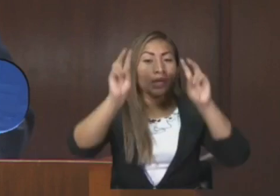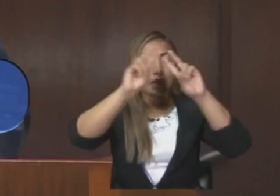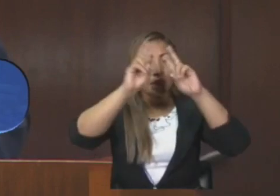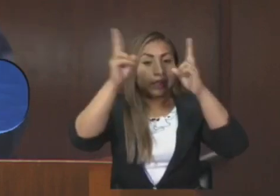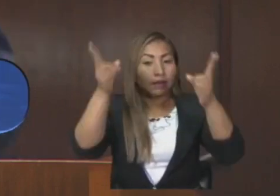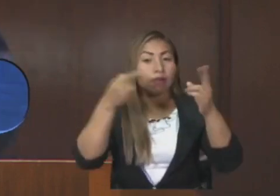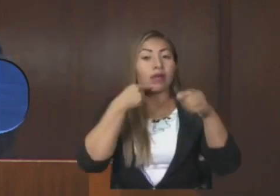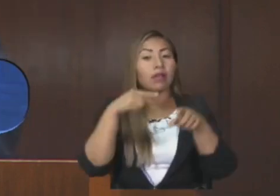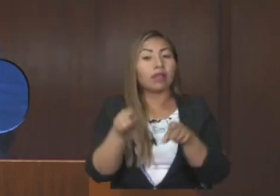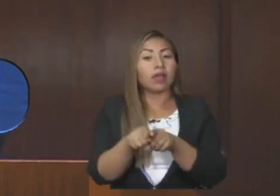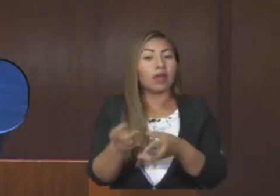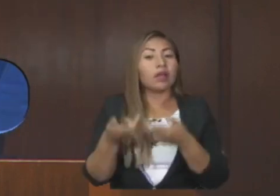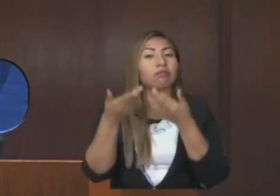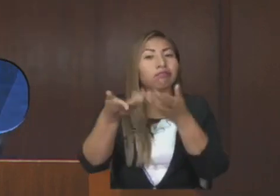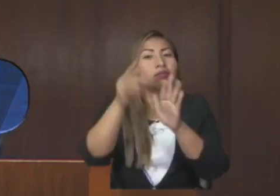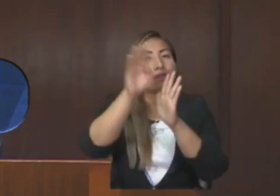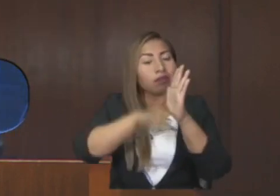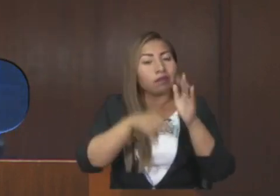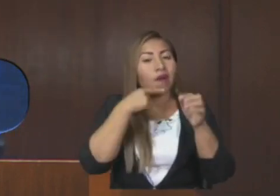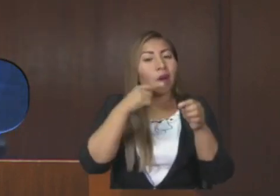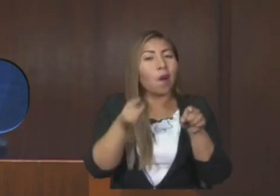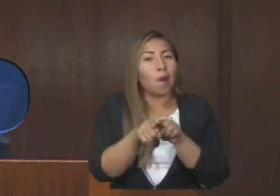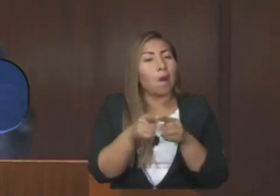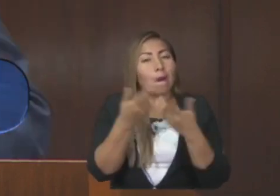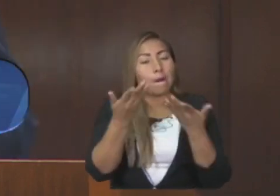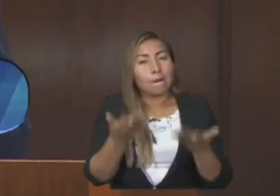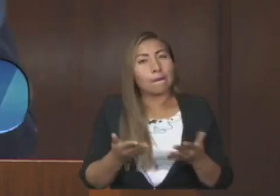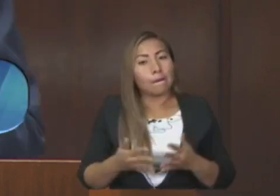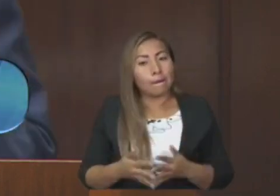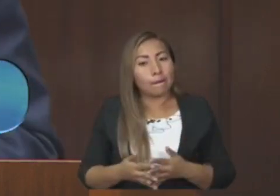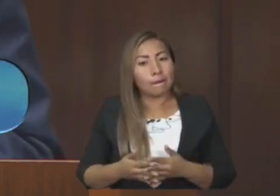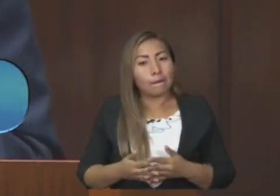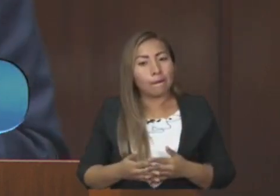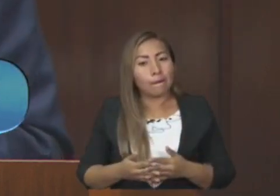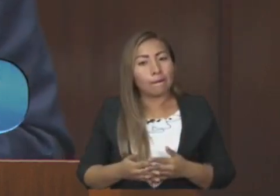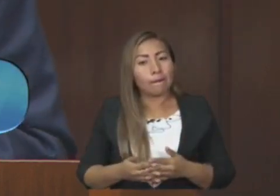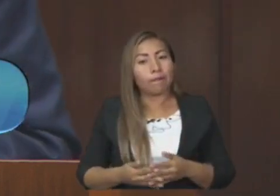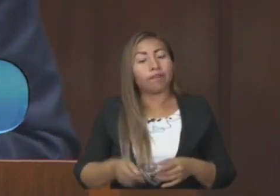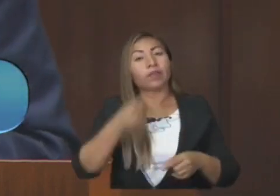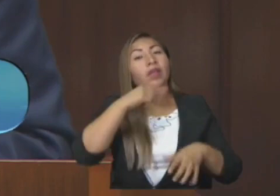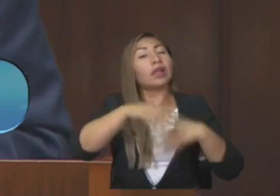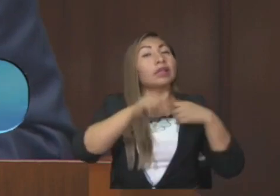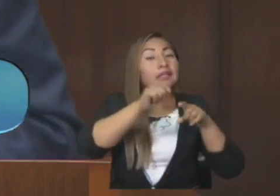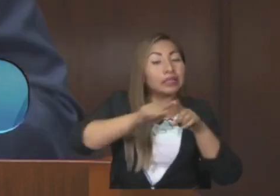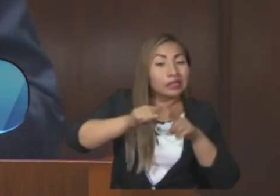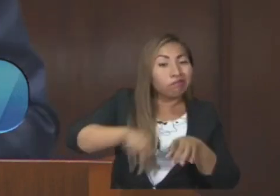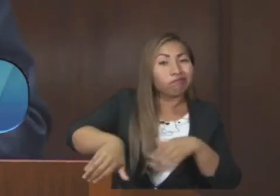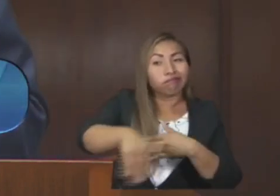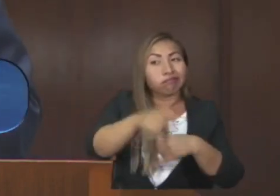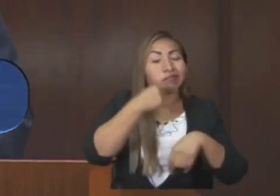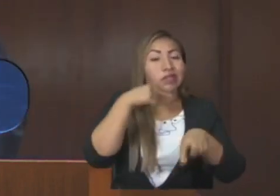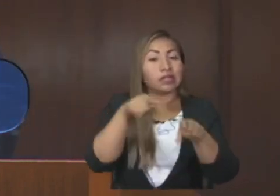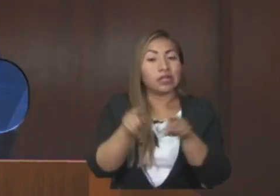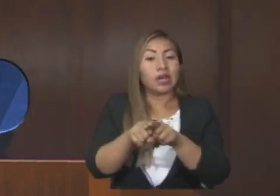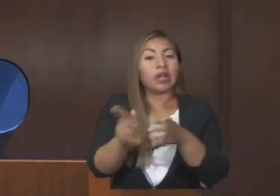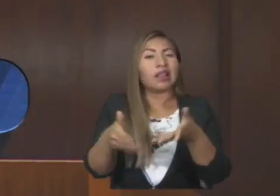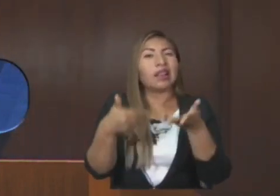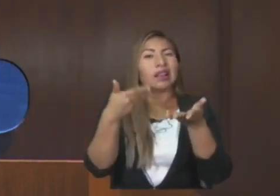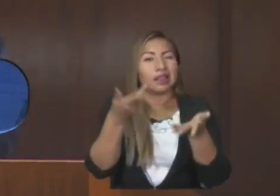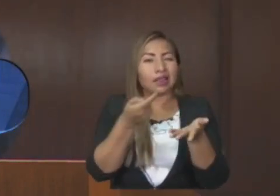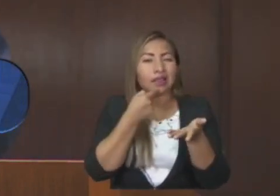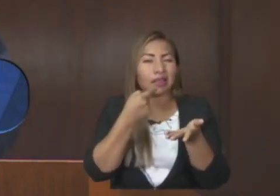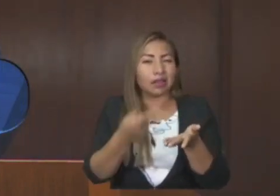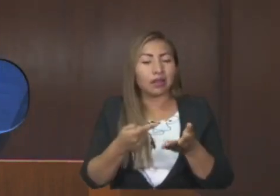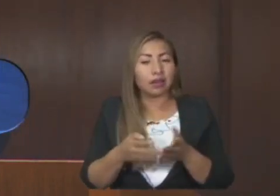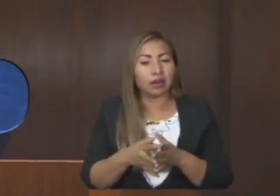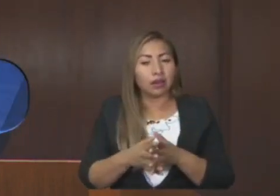regalías y las deducciones por agotamiento, el alcance de servidumbres, que constituye,